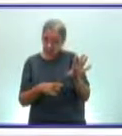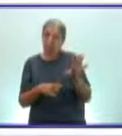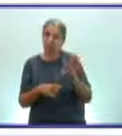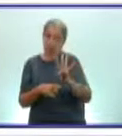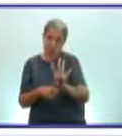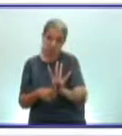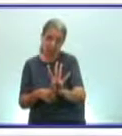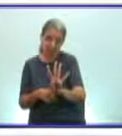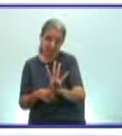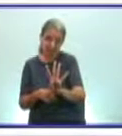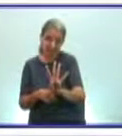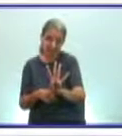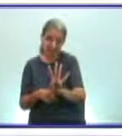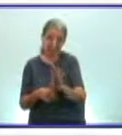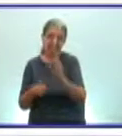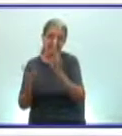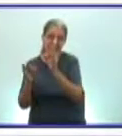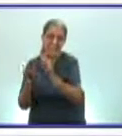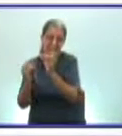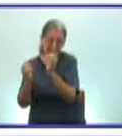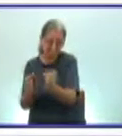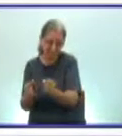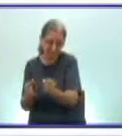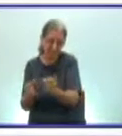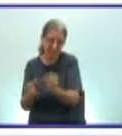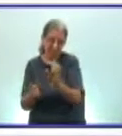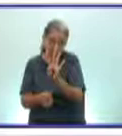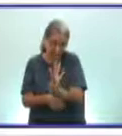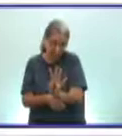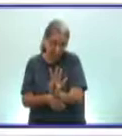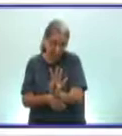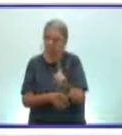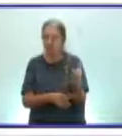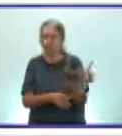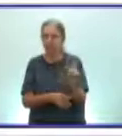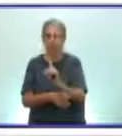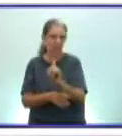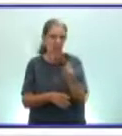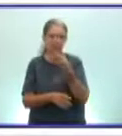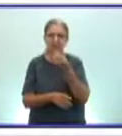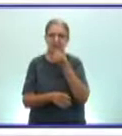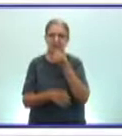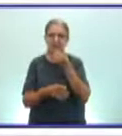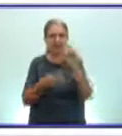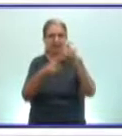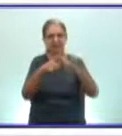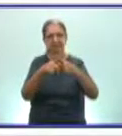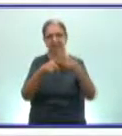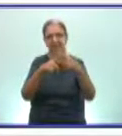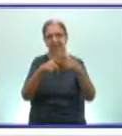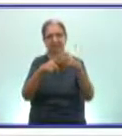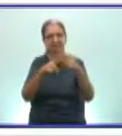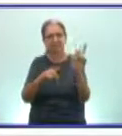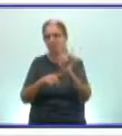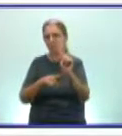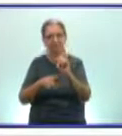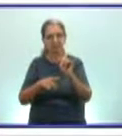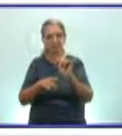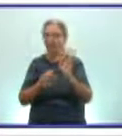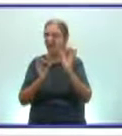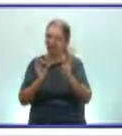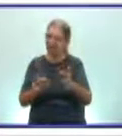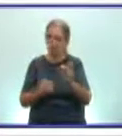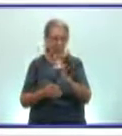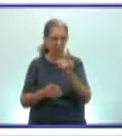la frecuencia absoluta es 4. Por tanto, no marcas esta proposición. Veamos